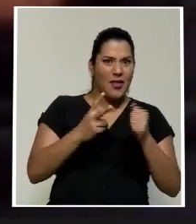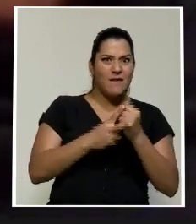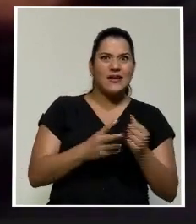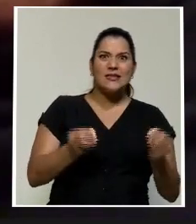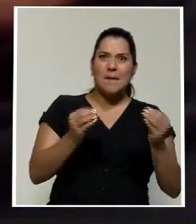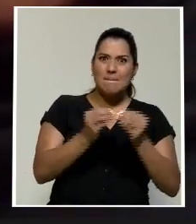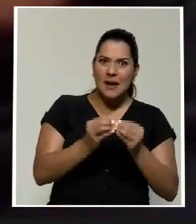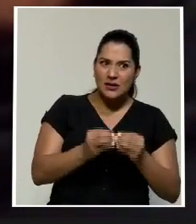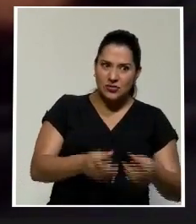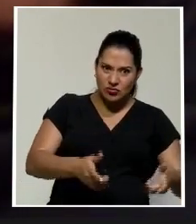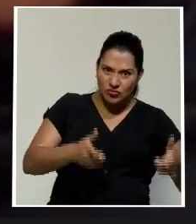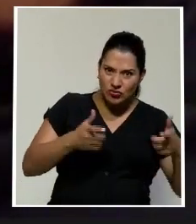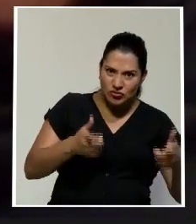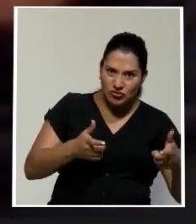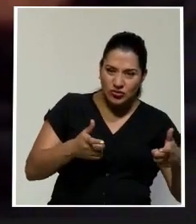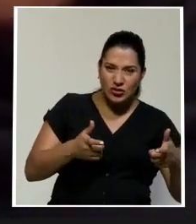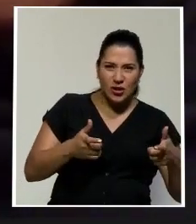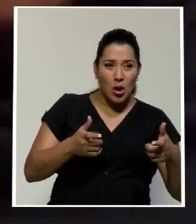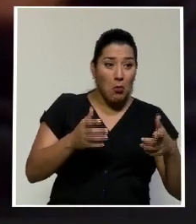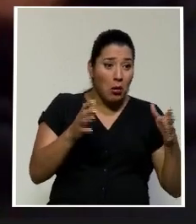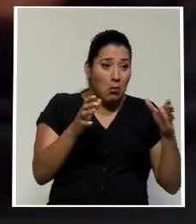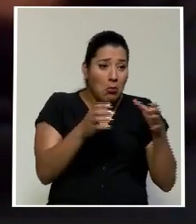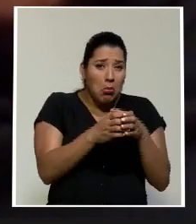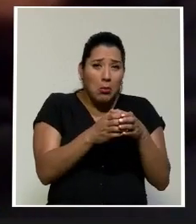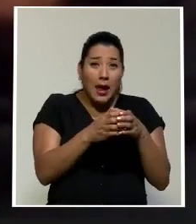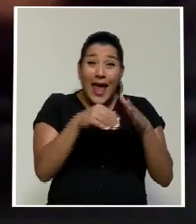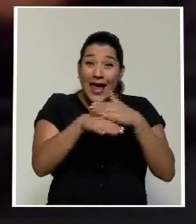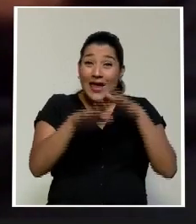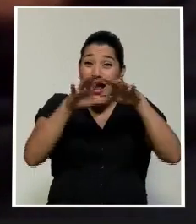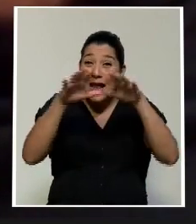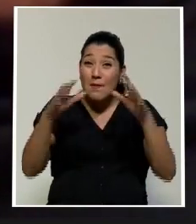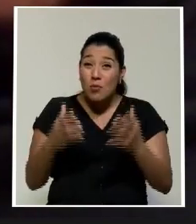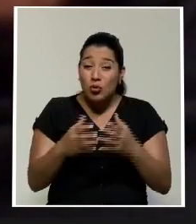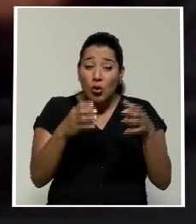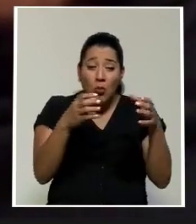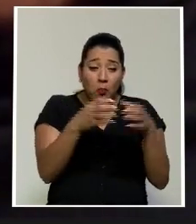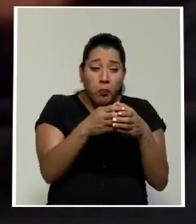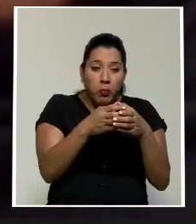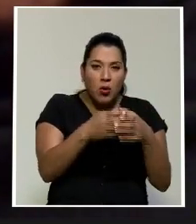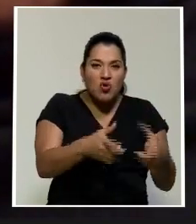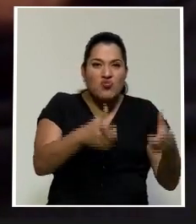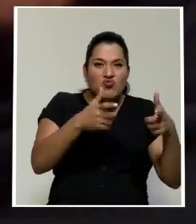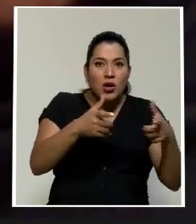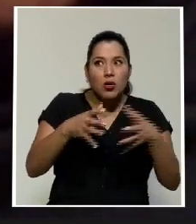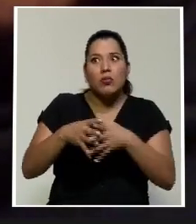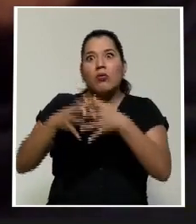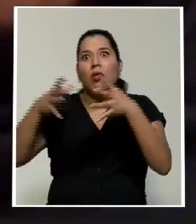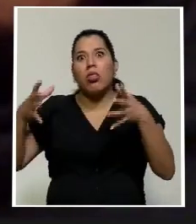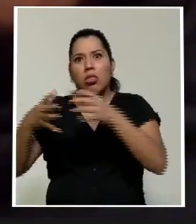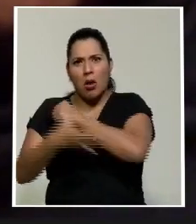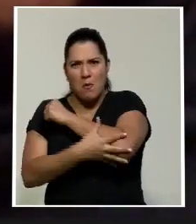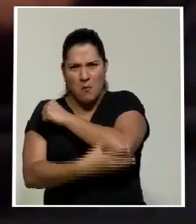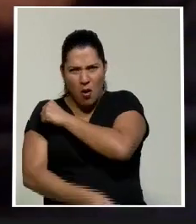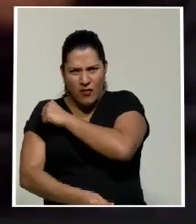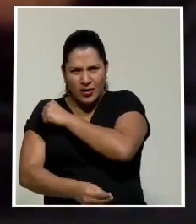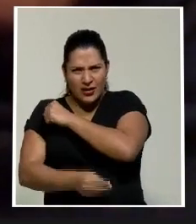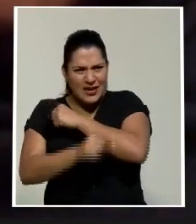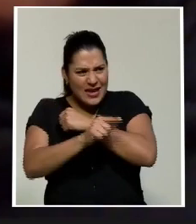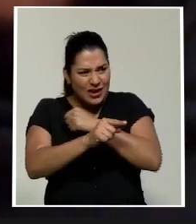cómo se concentra la riqueza. Porque uno dice, bueno, pero ¿cómo es? Bueno, acá estamos viendo lo que